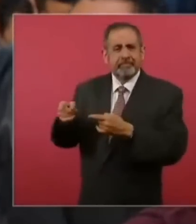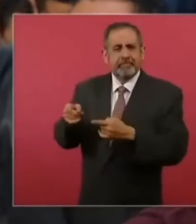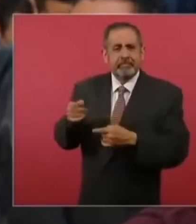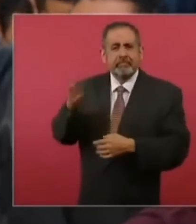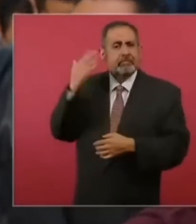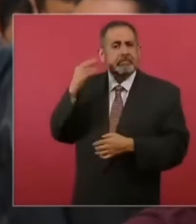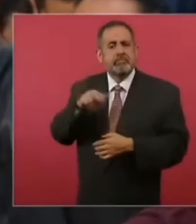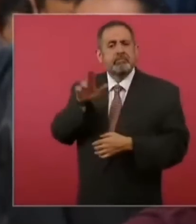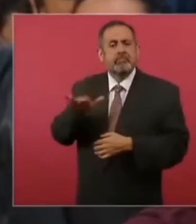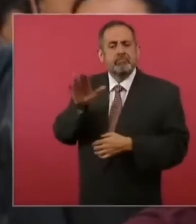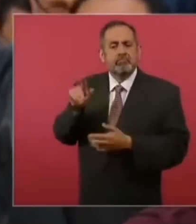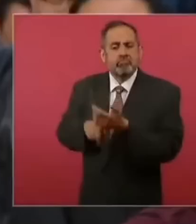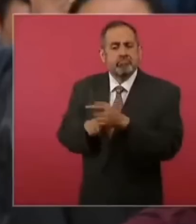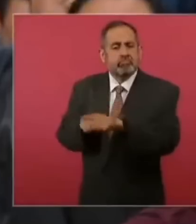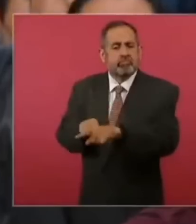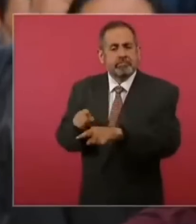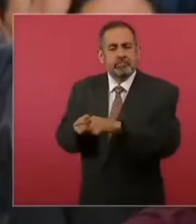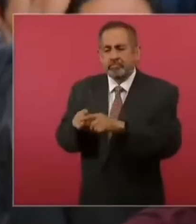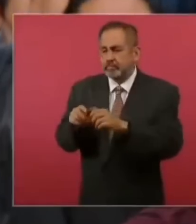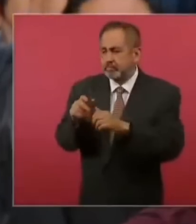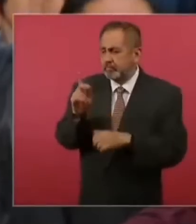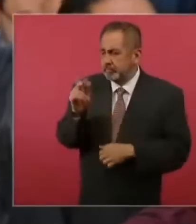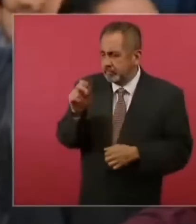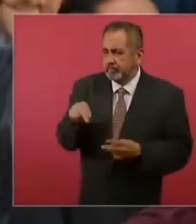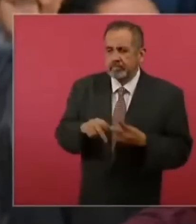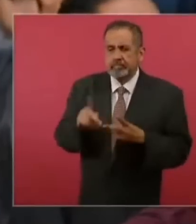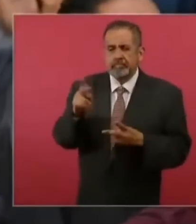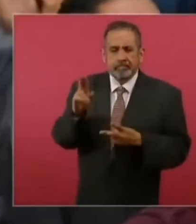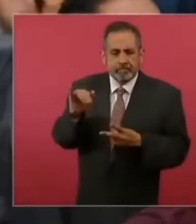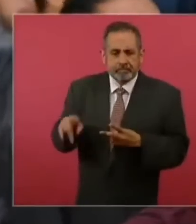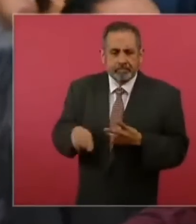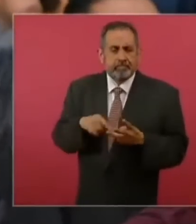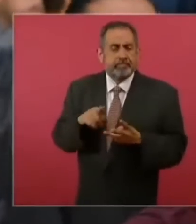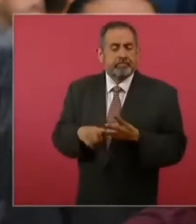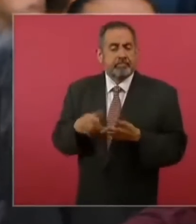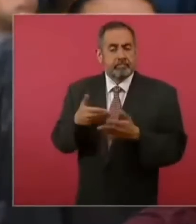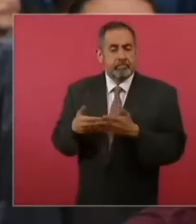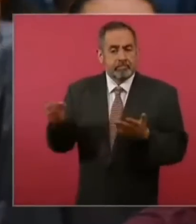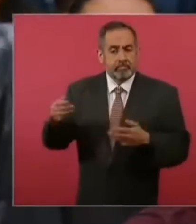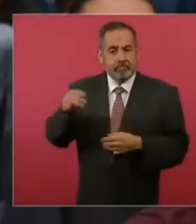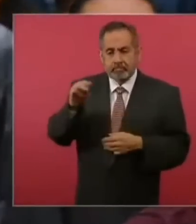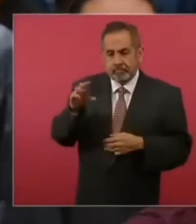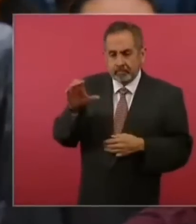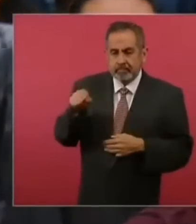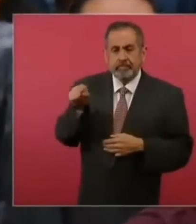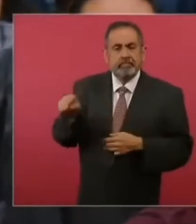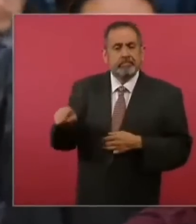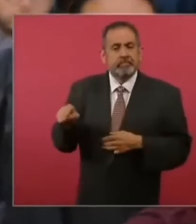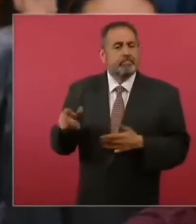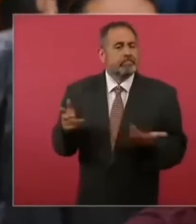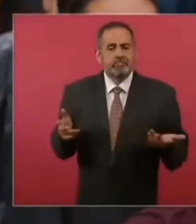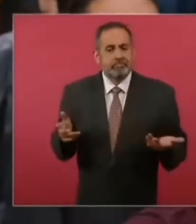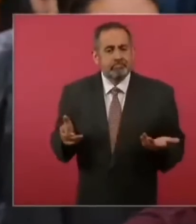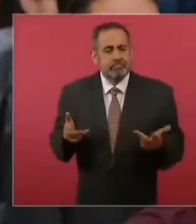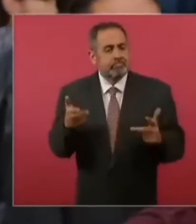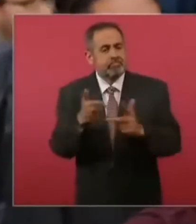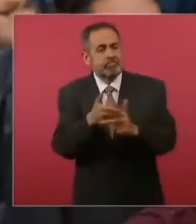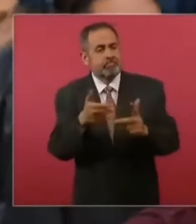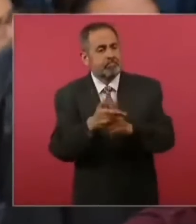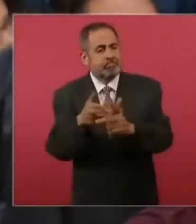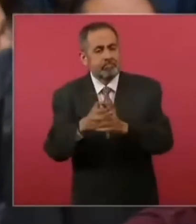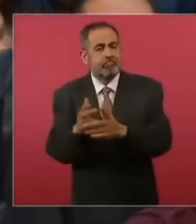antes registrado, ha pasado el PAN, el PRI, ahora Movimiento Ciudadano, y se ha dado el asesinato